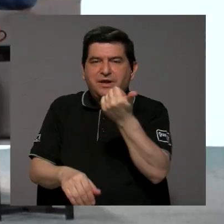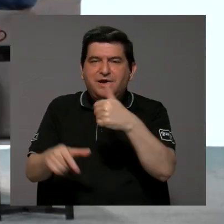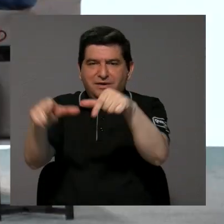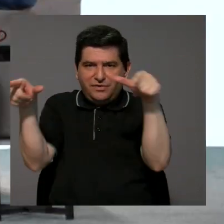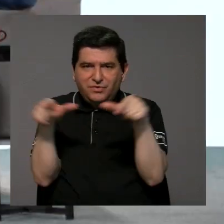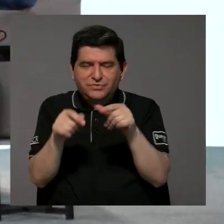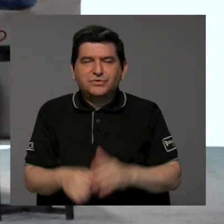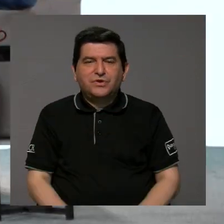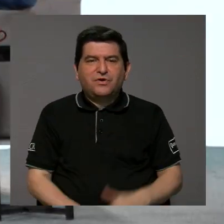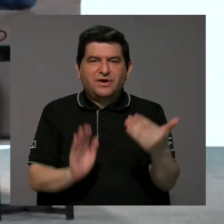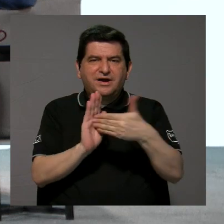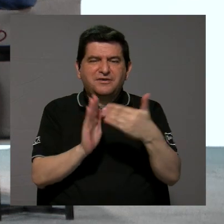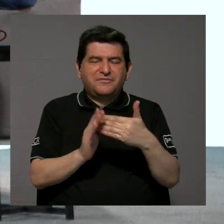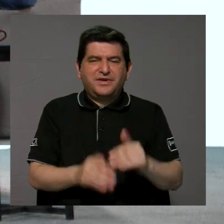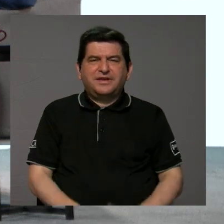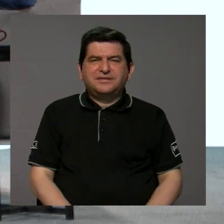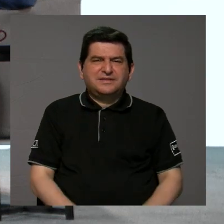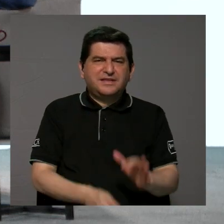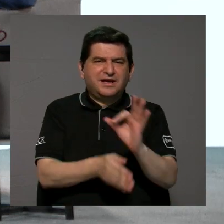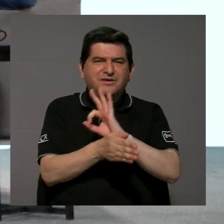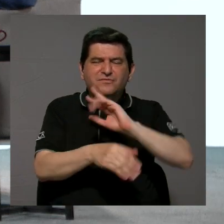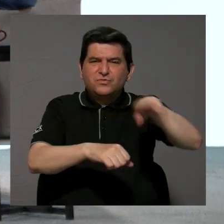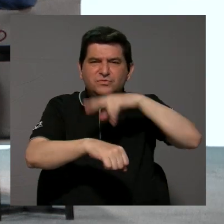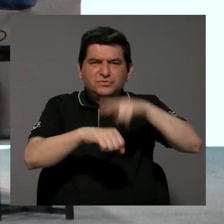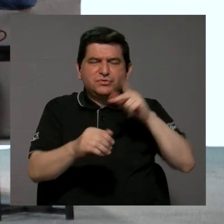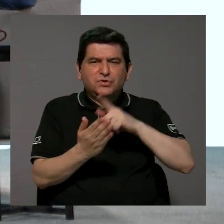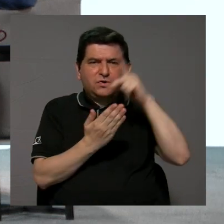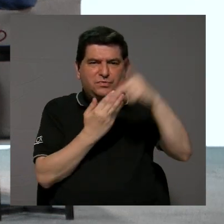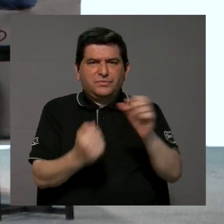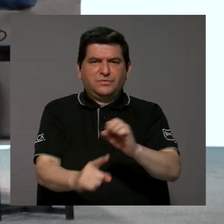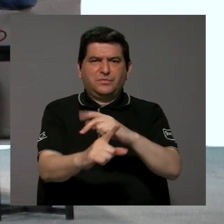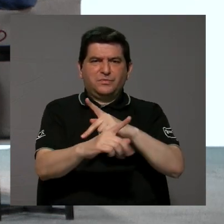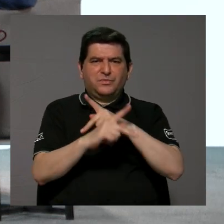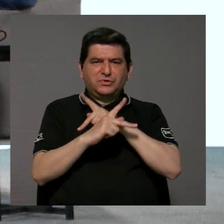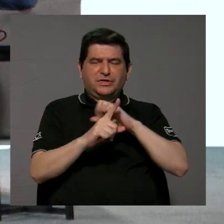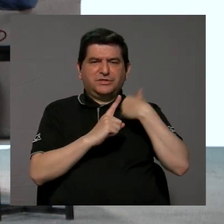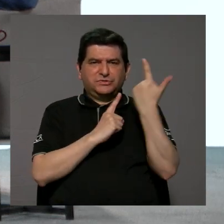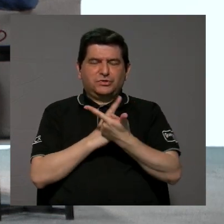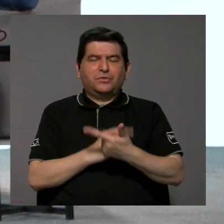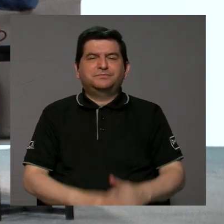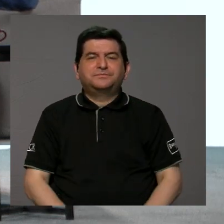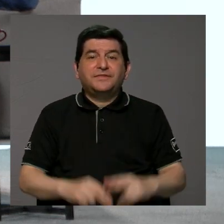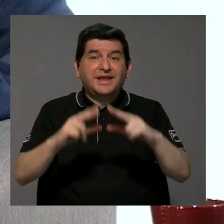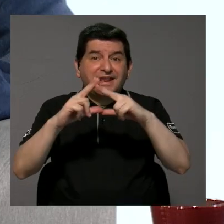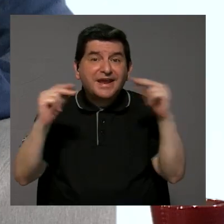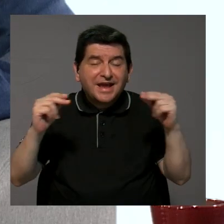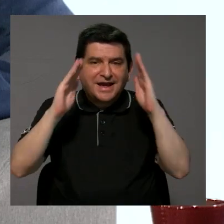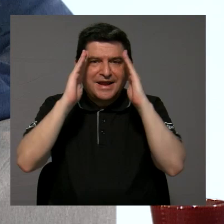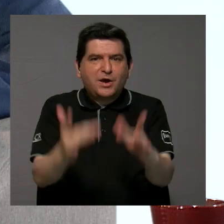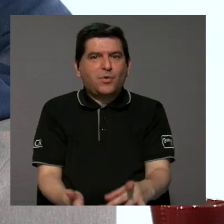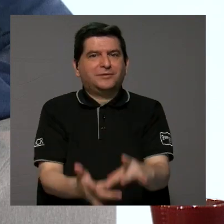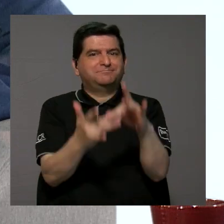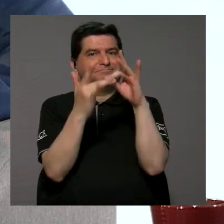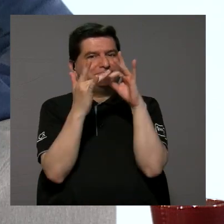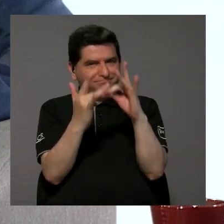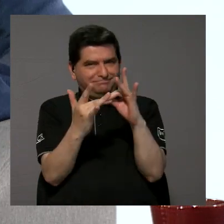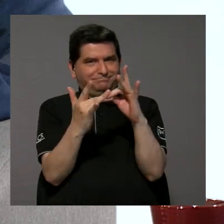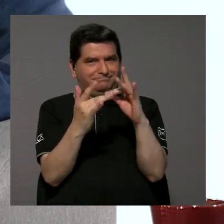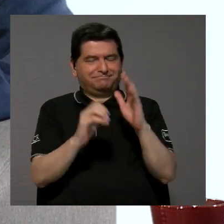también ha afectado el funcionamiento normal digamos, de los programas de protección social. Nicaragua merece una atención